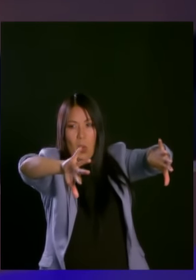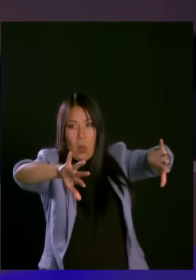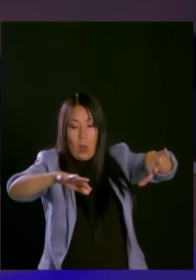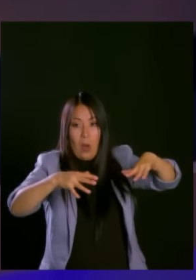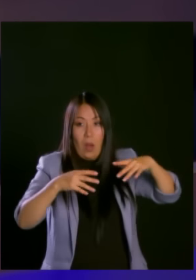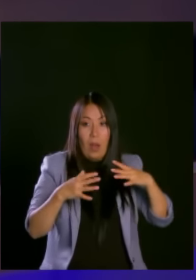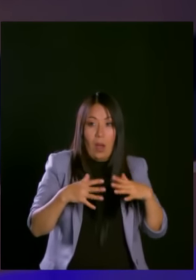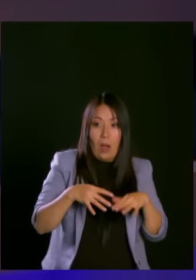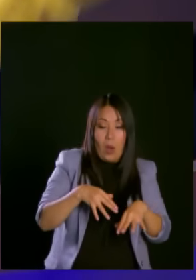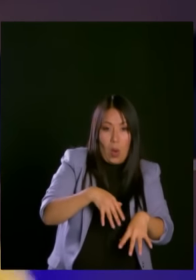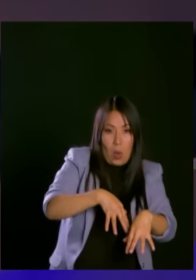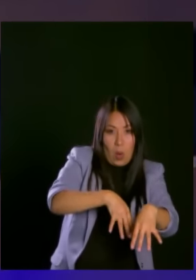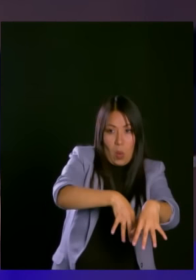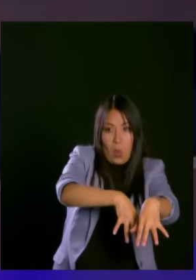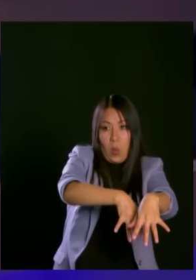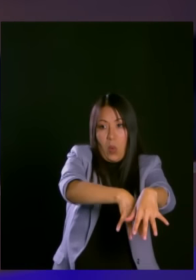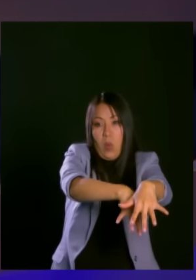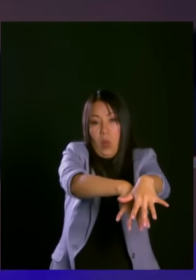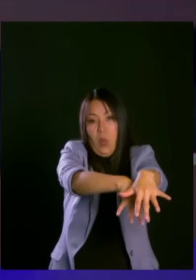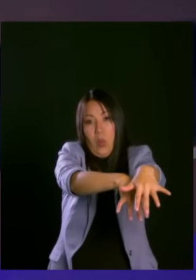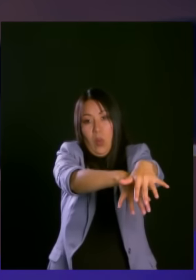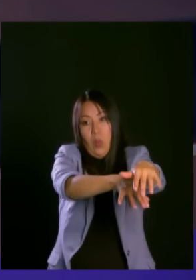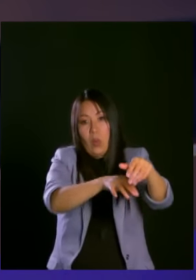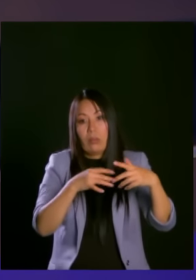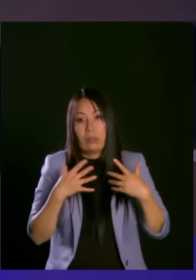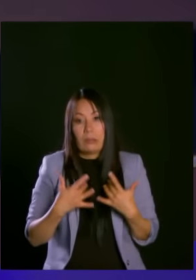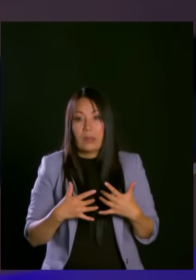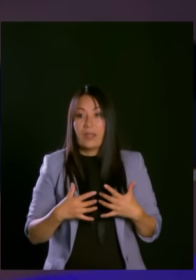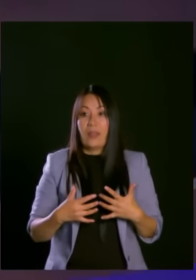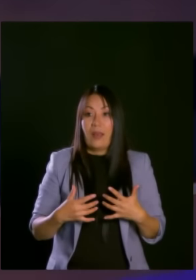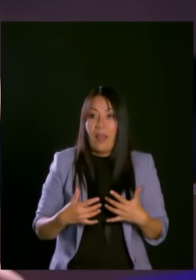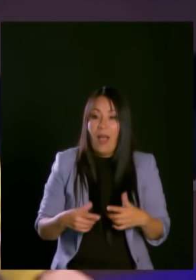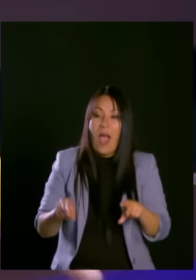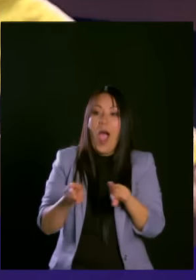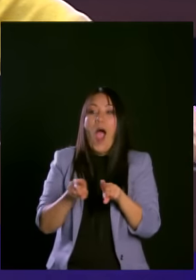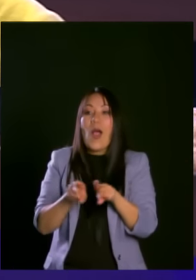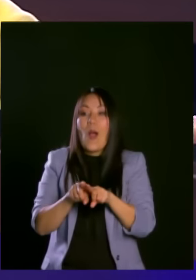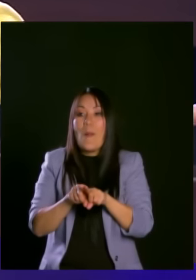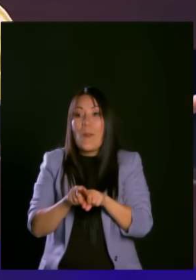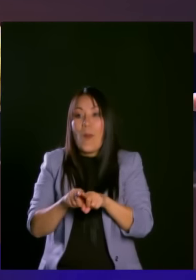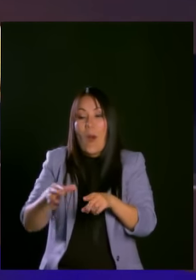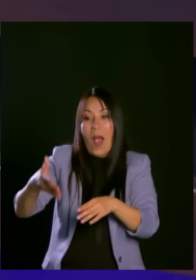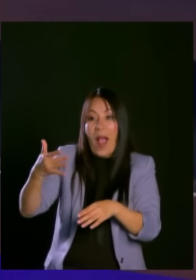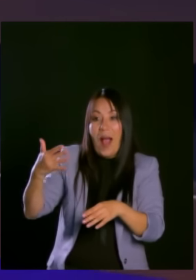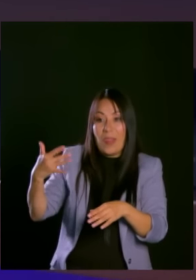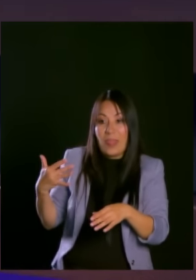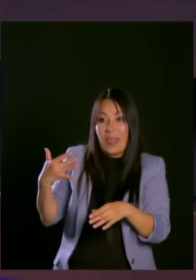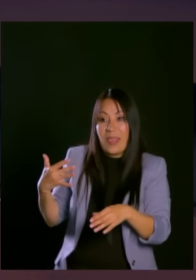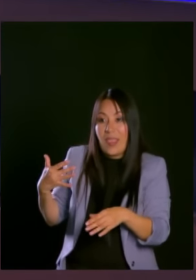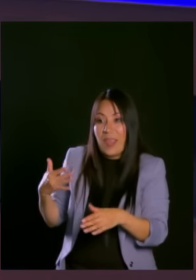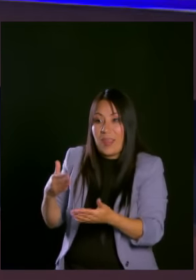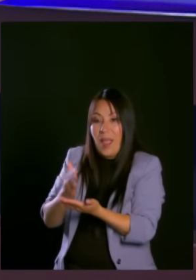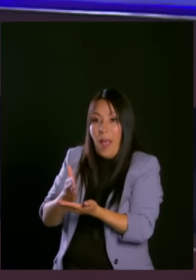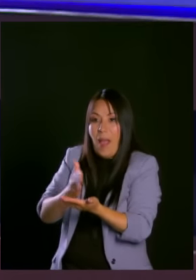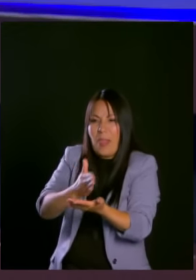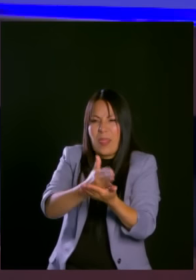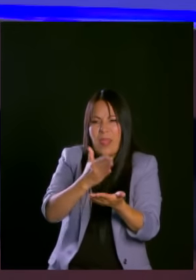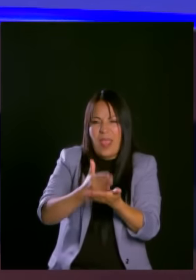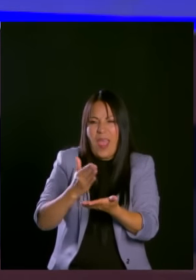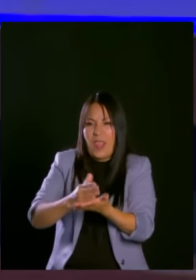con Moisés cuando fue la rebelión de todos en Coré, que se los tragó el desierto. También me lo estoy imaginando,